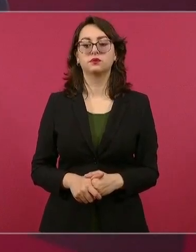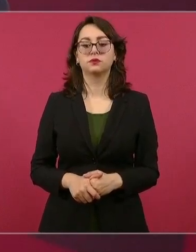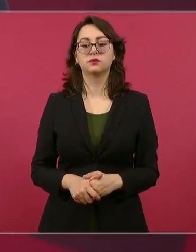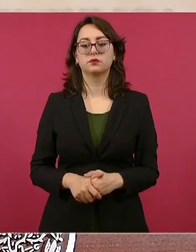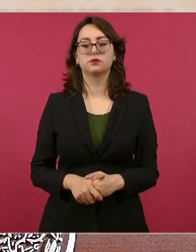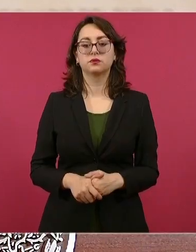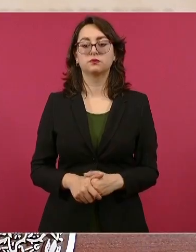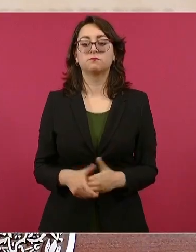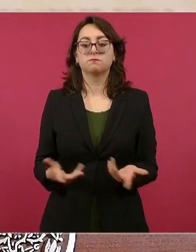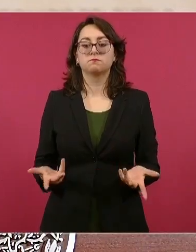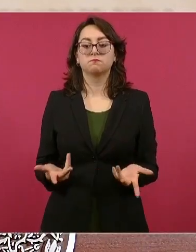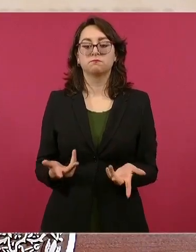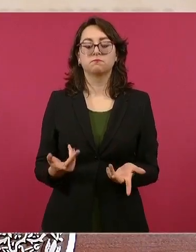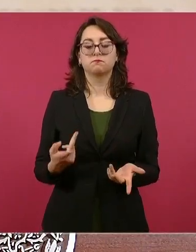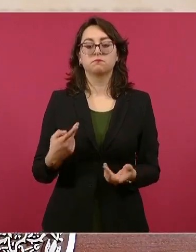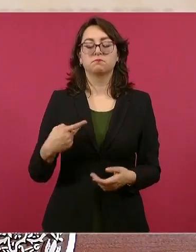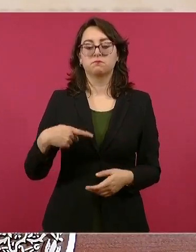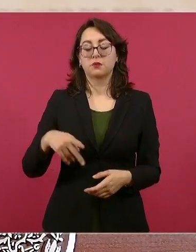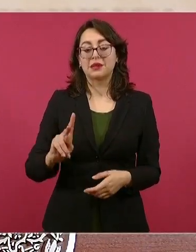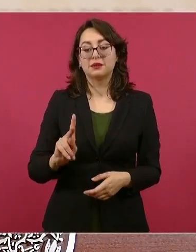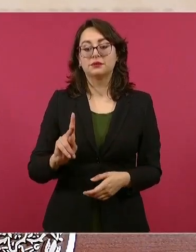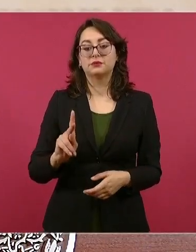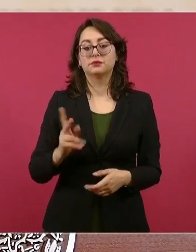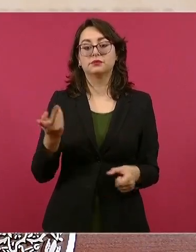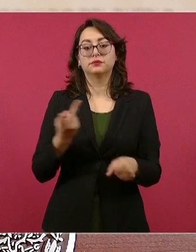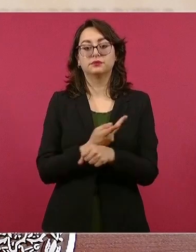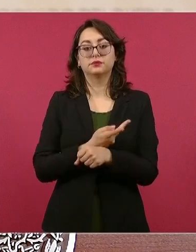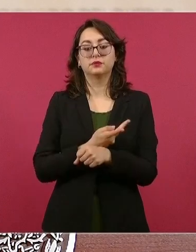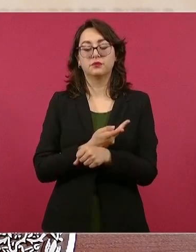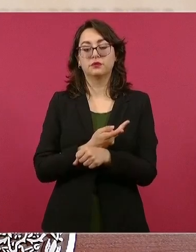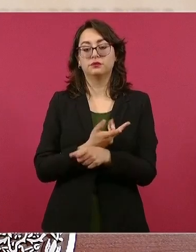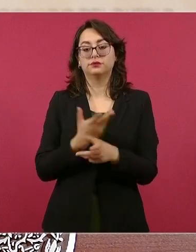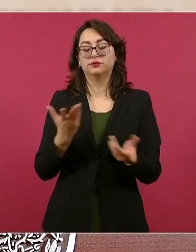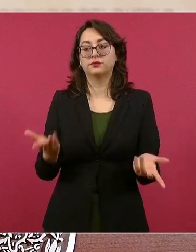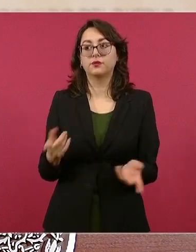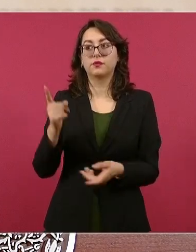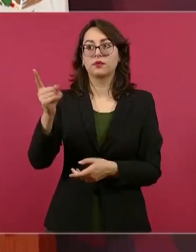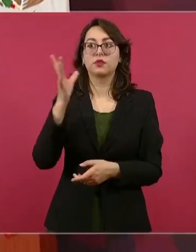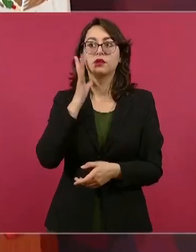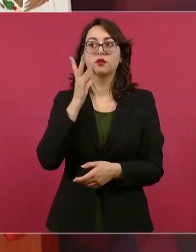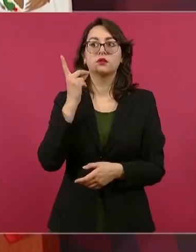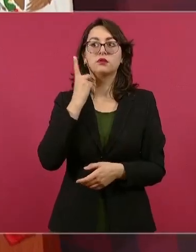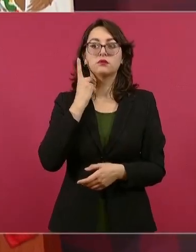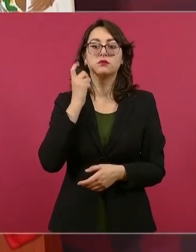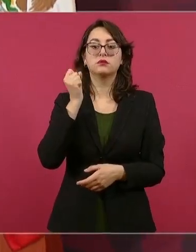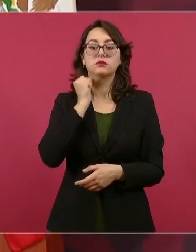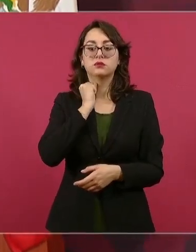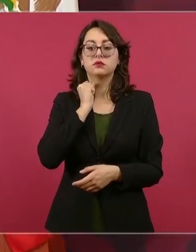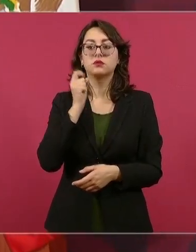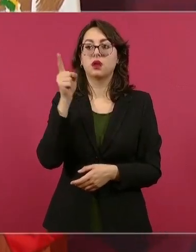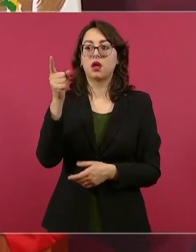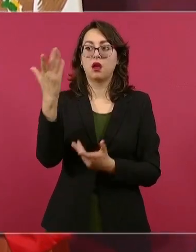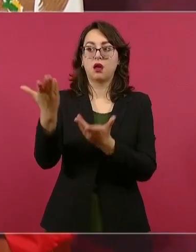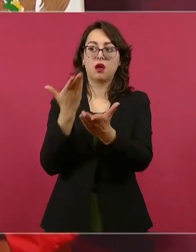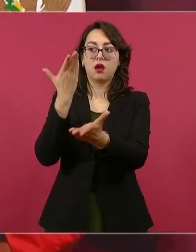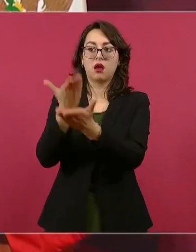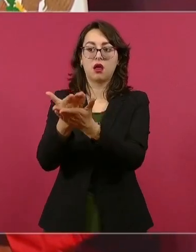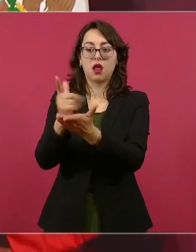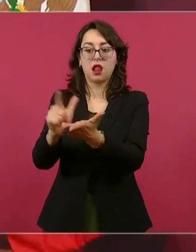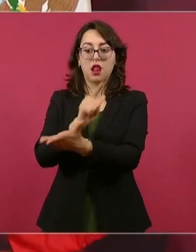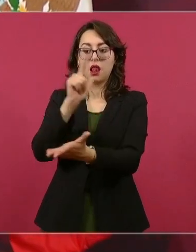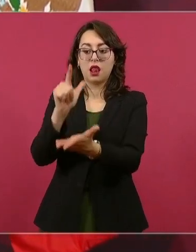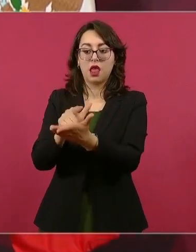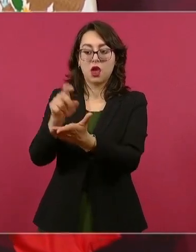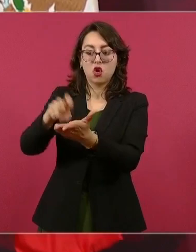como el Ejecutivo, el Legislativo tiene facultad para presentar iniciativas de reforma.